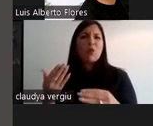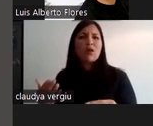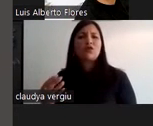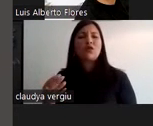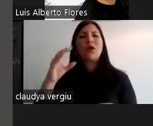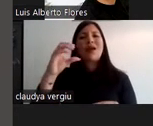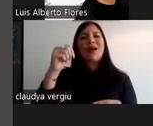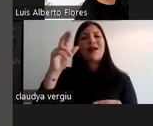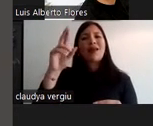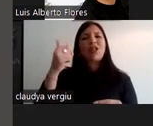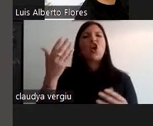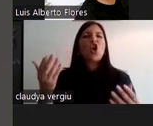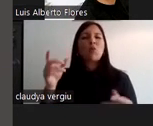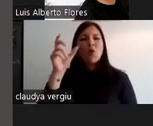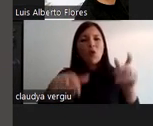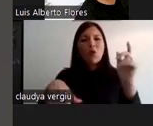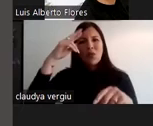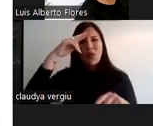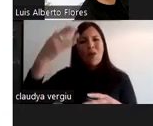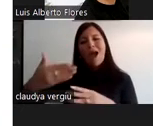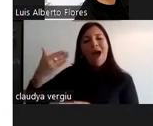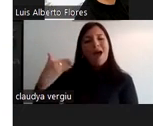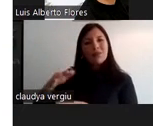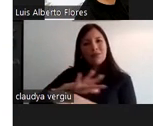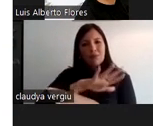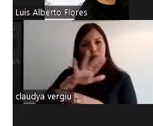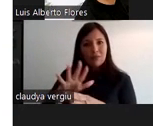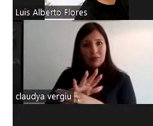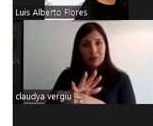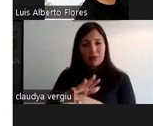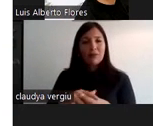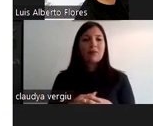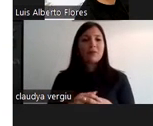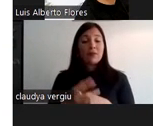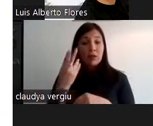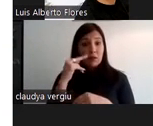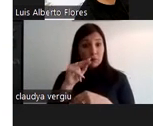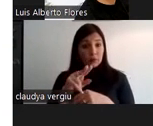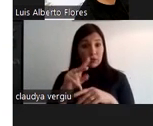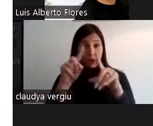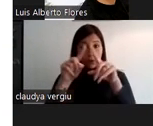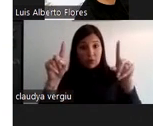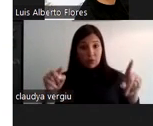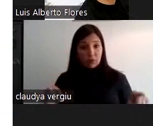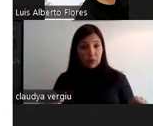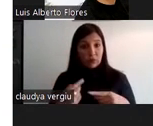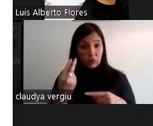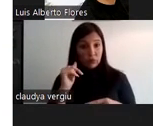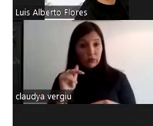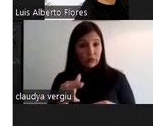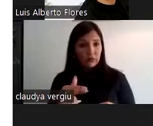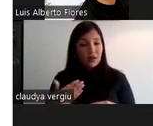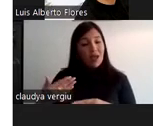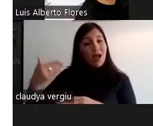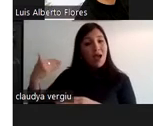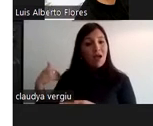ha sido El viajero nacional antes de la pandemia y antes de la pandemia acá les muestro este gráfico tenemos que